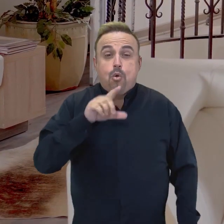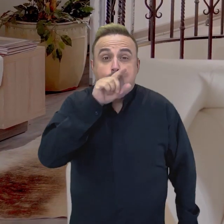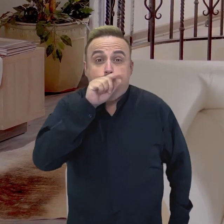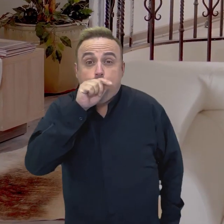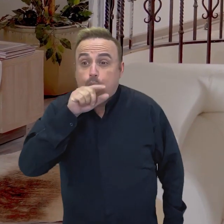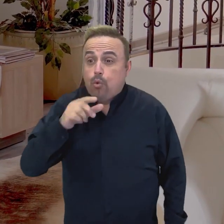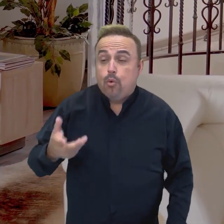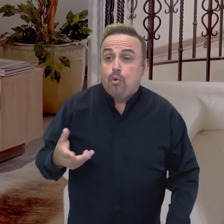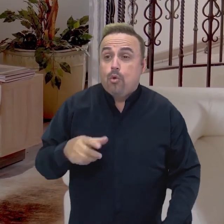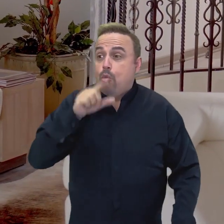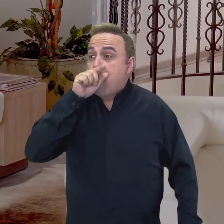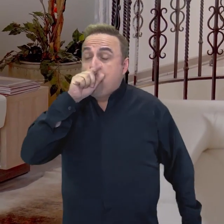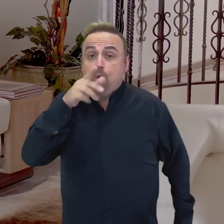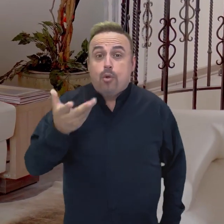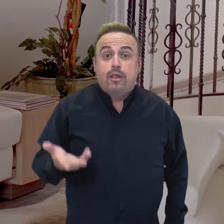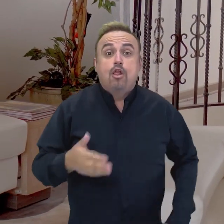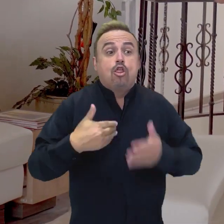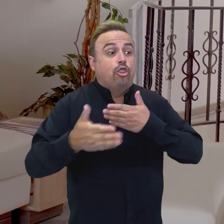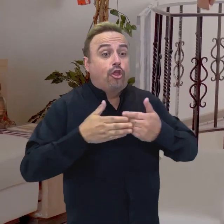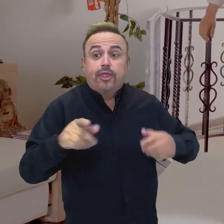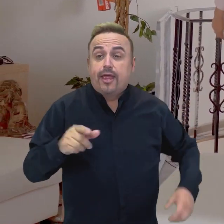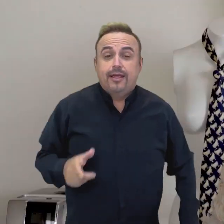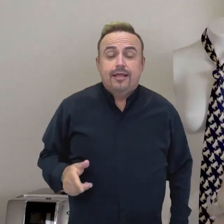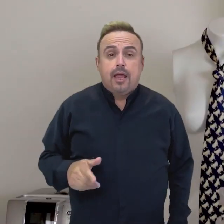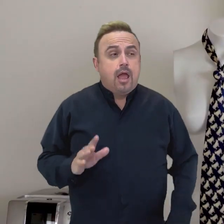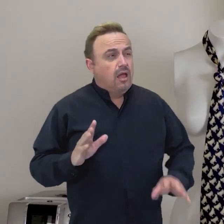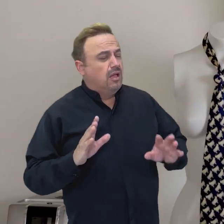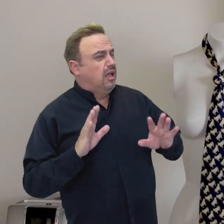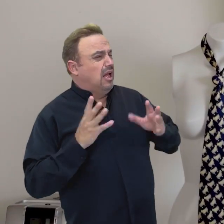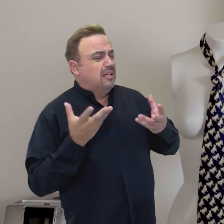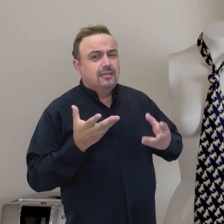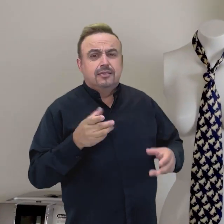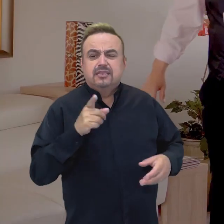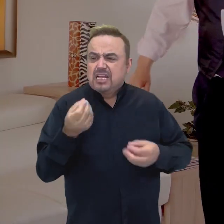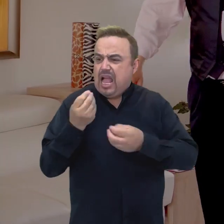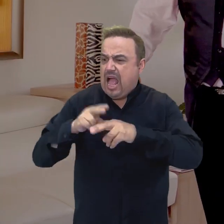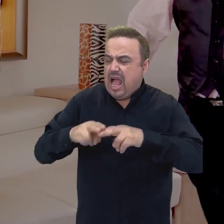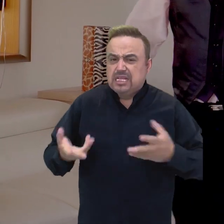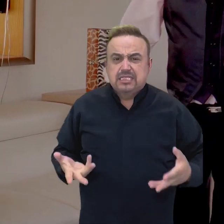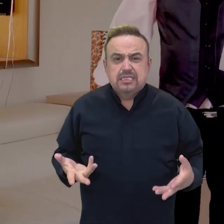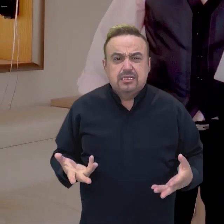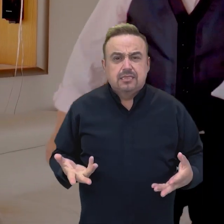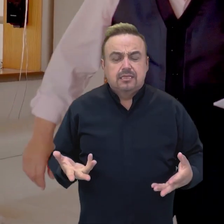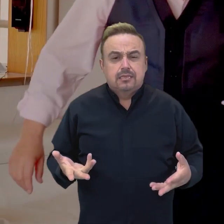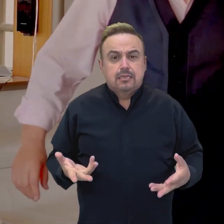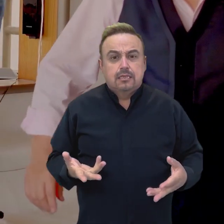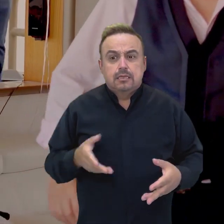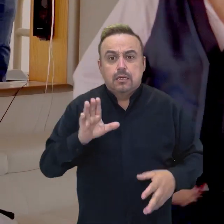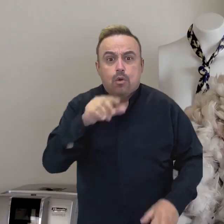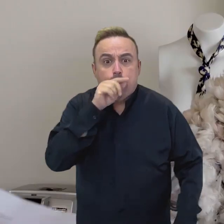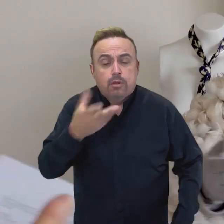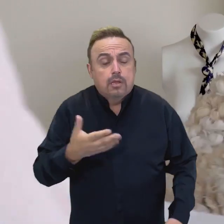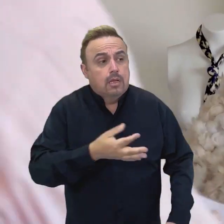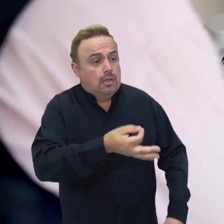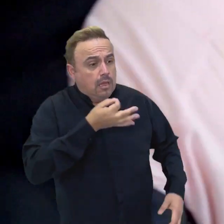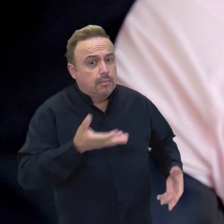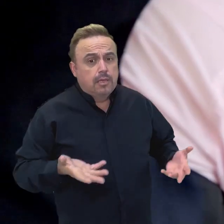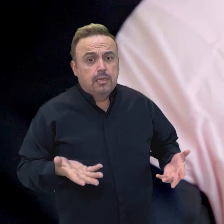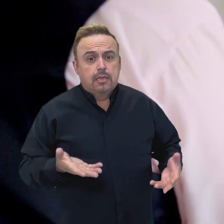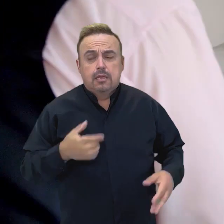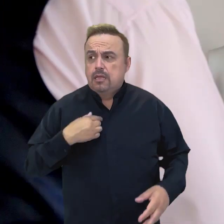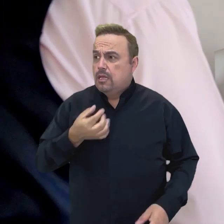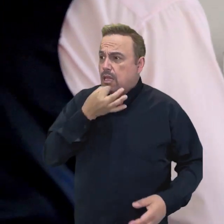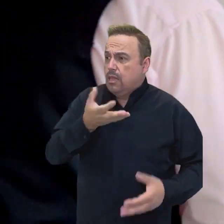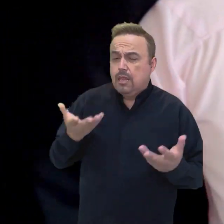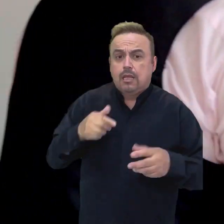¡Guru! ¡Guru! ¿Dónde está? ¿Qué está haciendo? Aquí, cojejo. ¡Guru! Dígame. ¿Qué es lo que dice aquí?